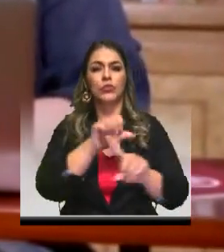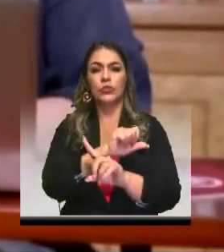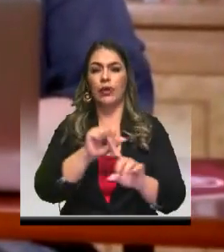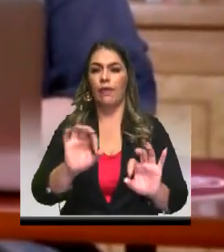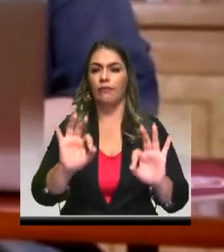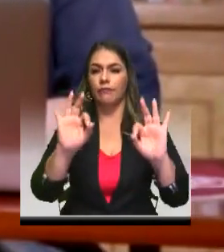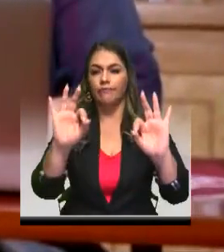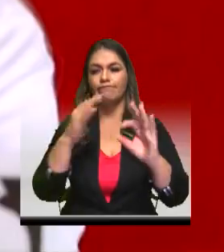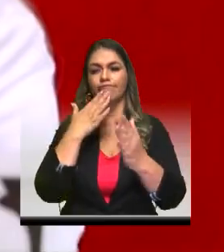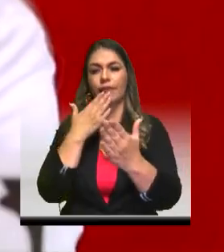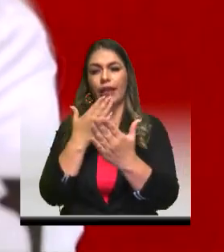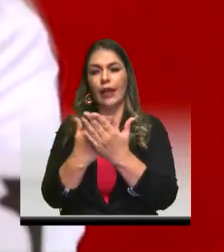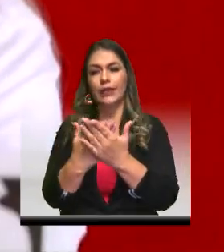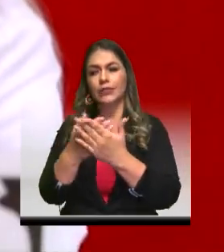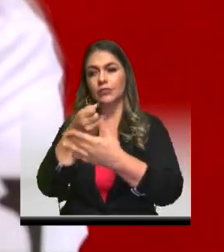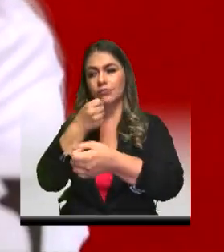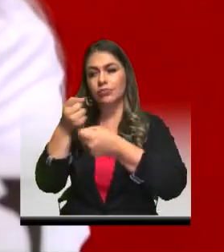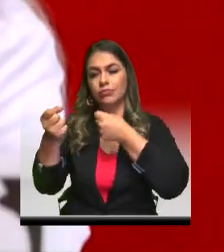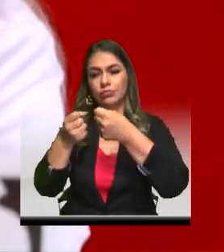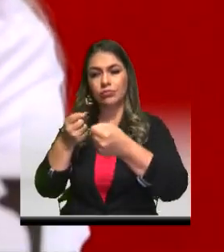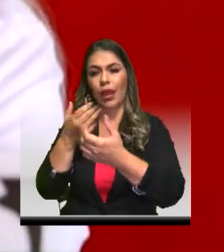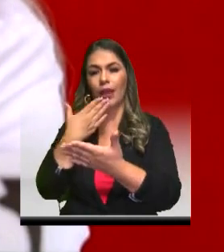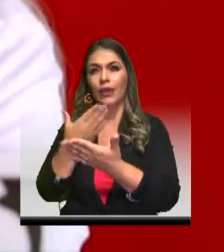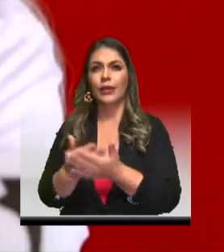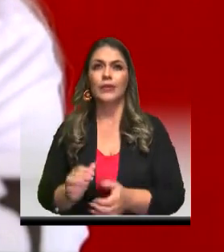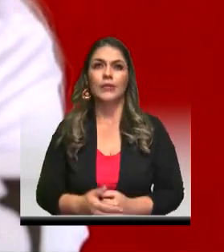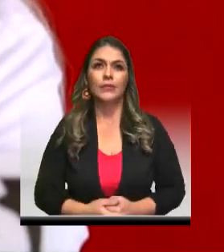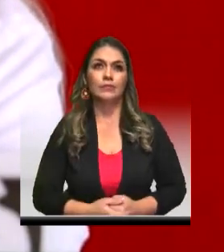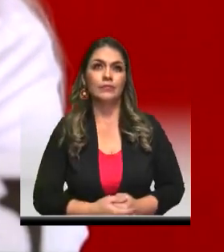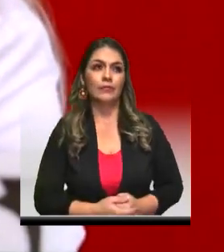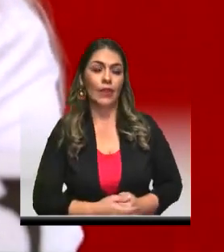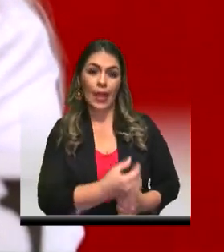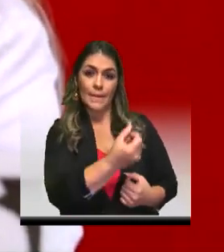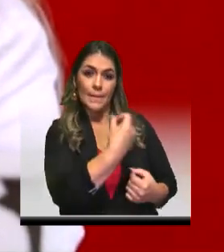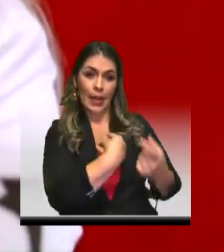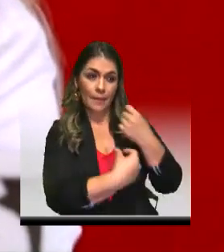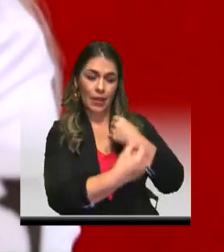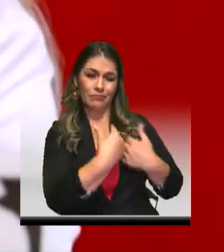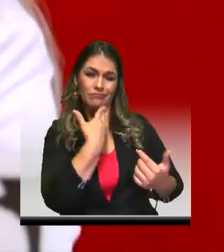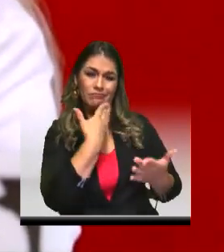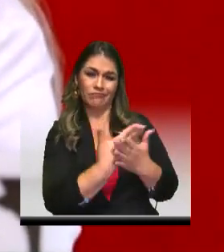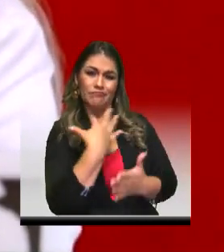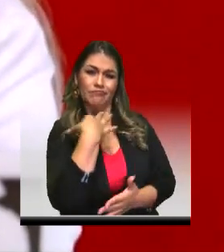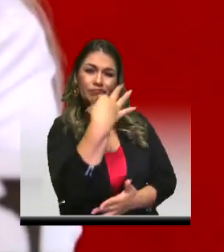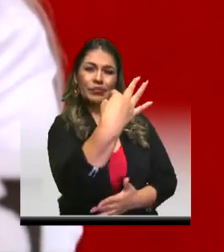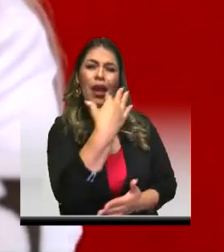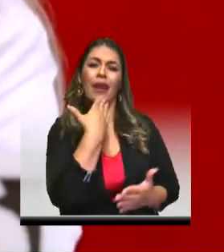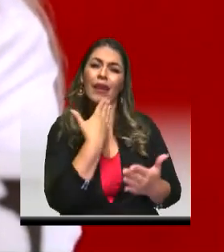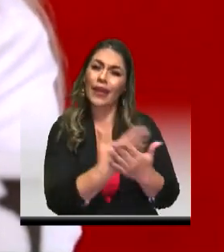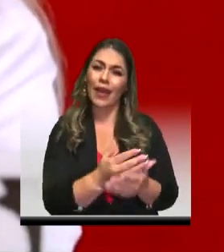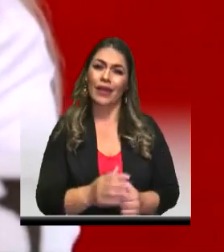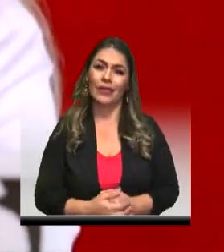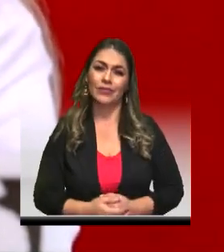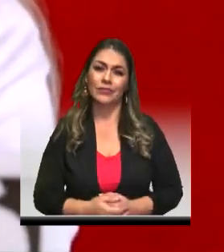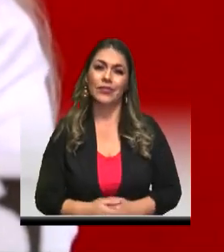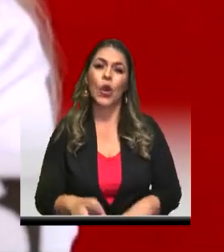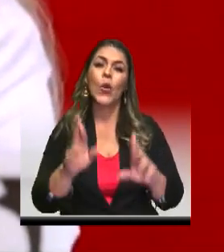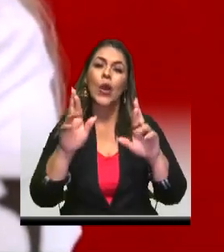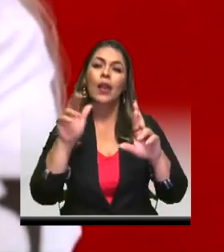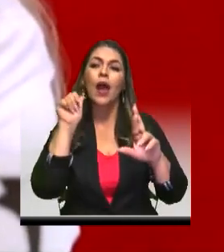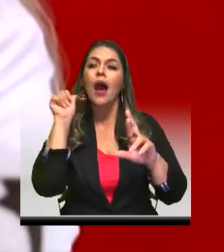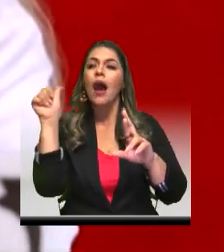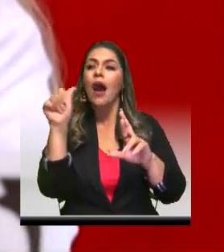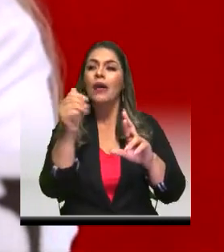Latina. No, gracias a ustedes por invitarme y de verdad que ojalá esto inspire a más mujeres